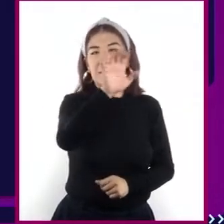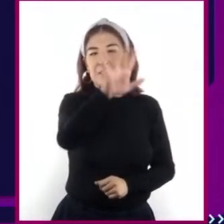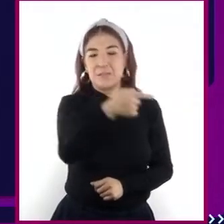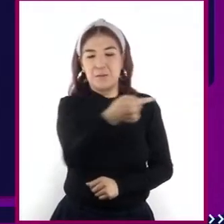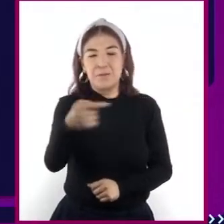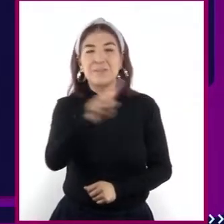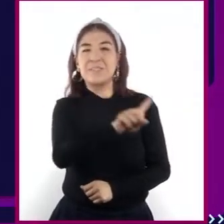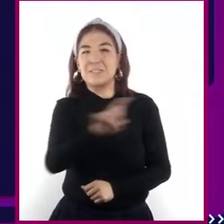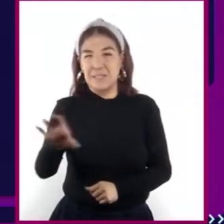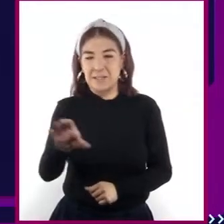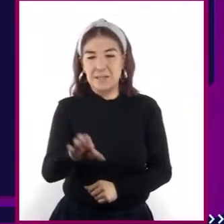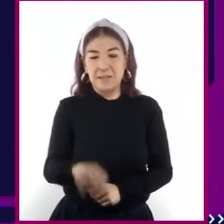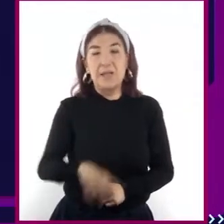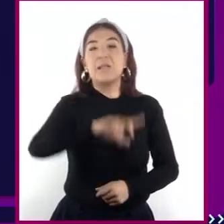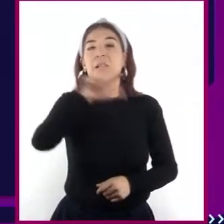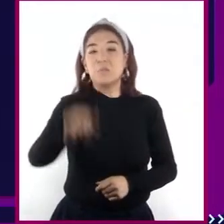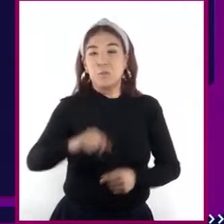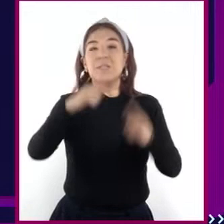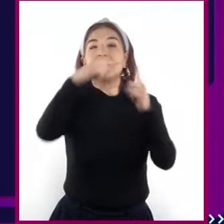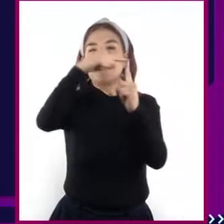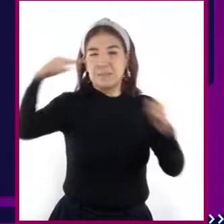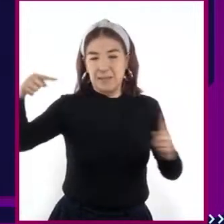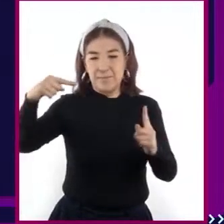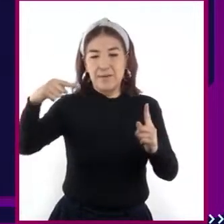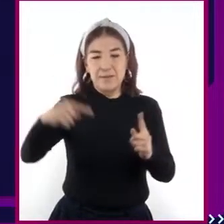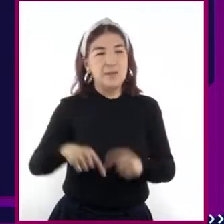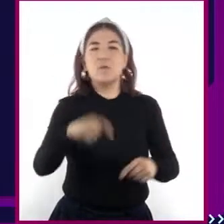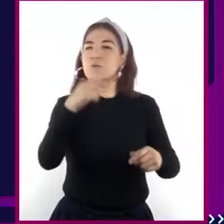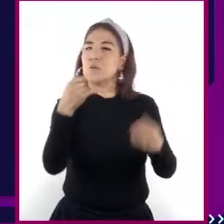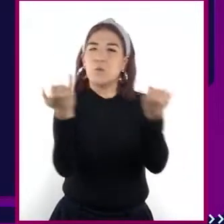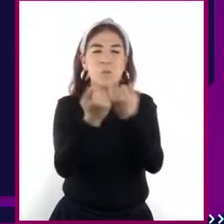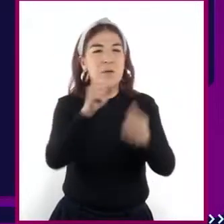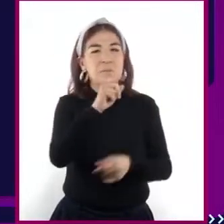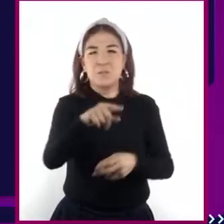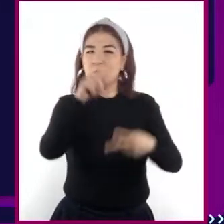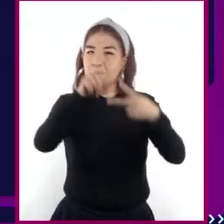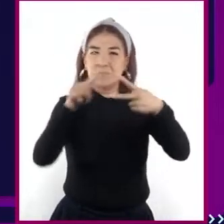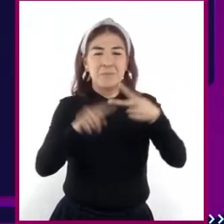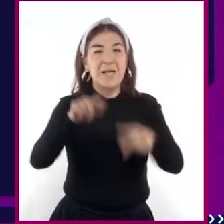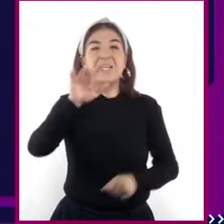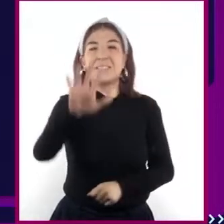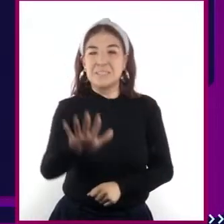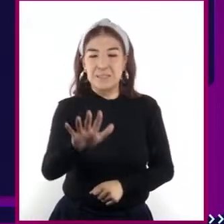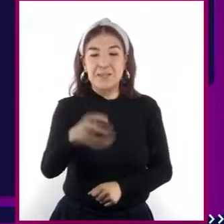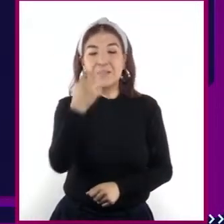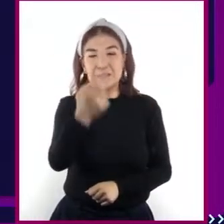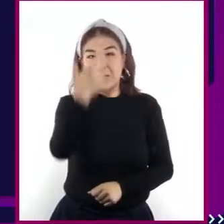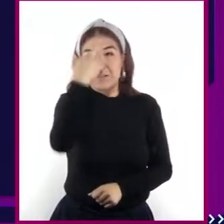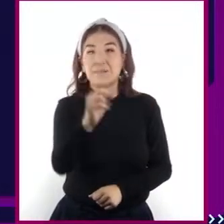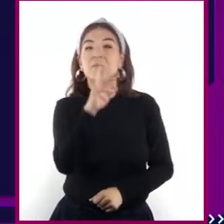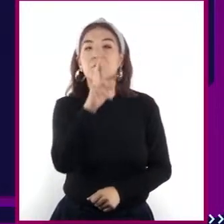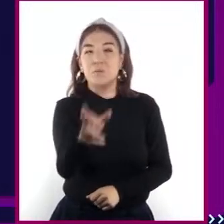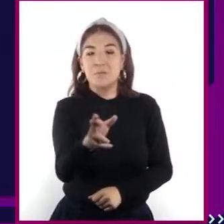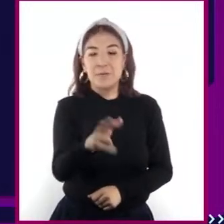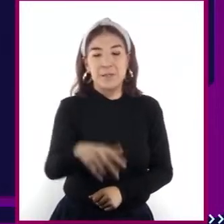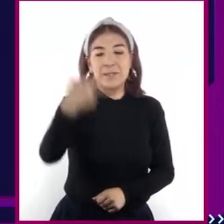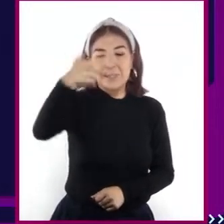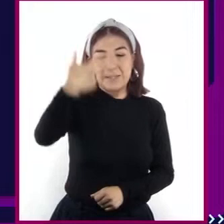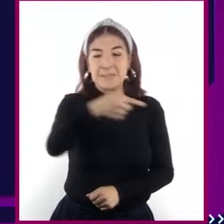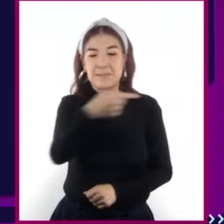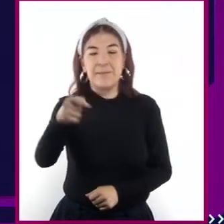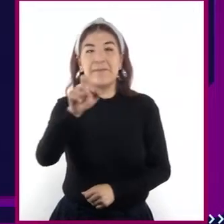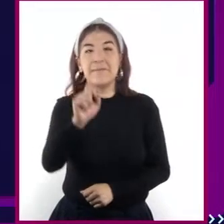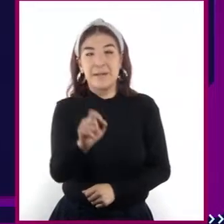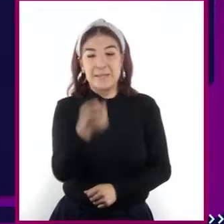centésimos. Para simplificar la fracción, dividiré ambos miembros entre 5, lo cual me dará como resultado 13/20.